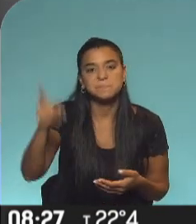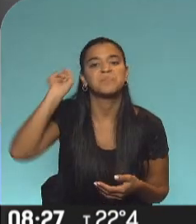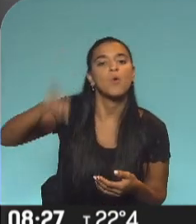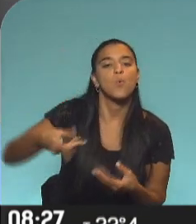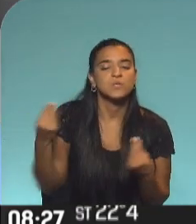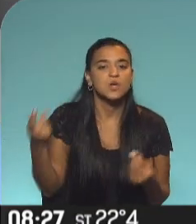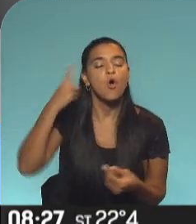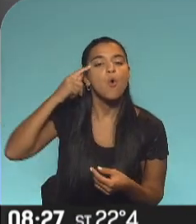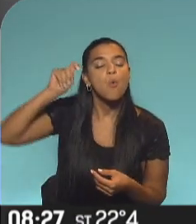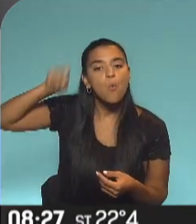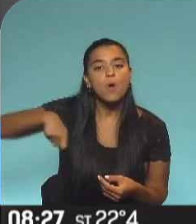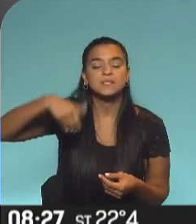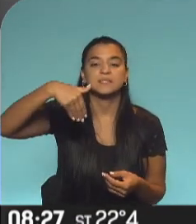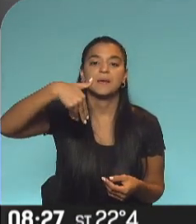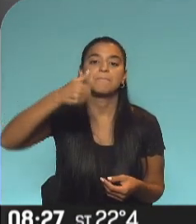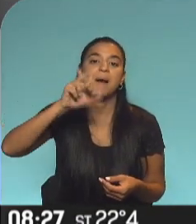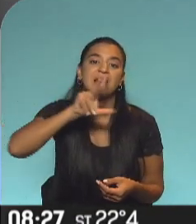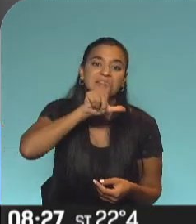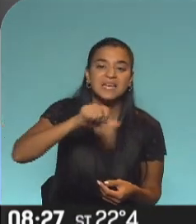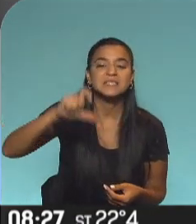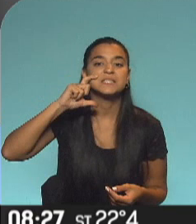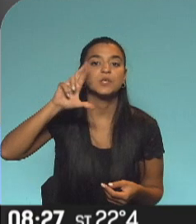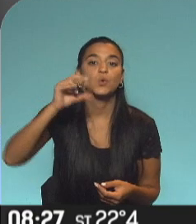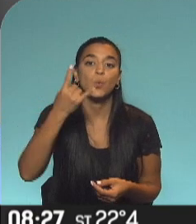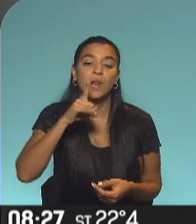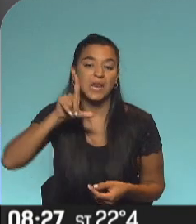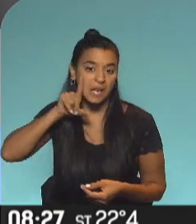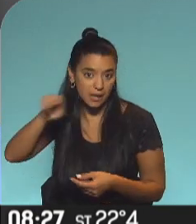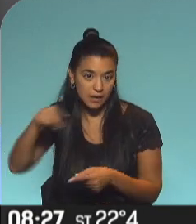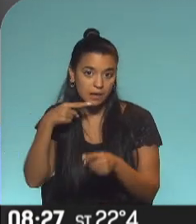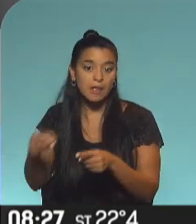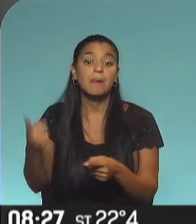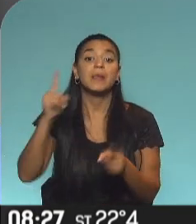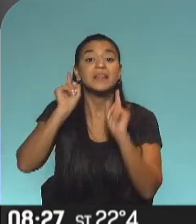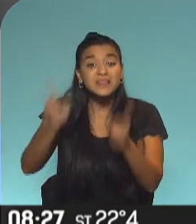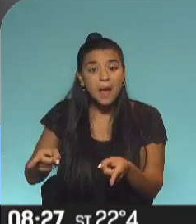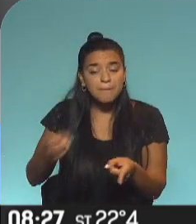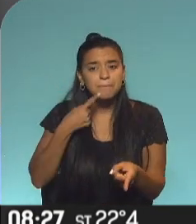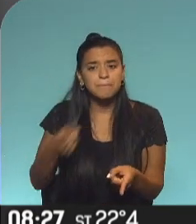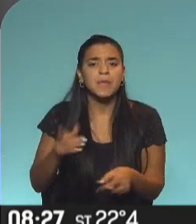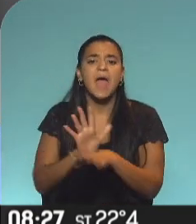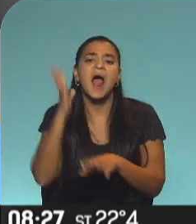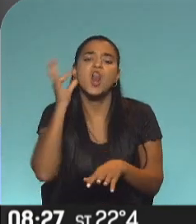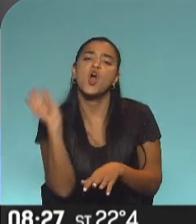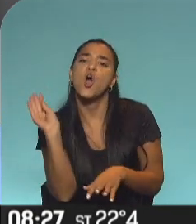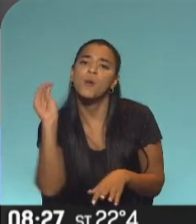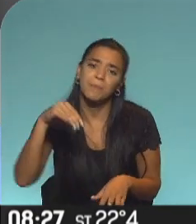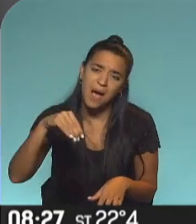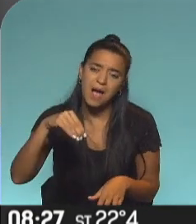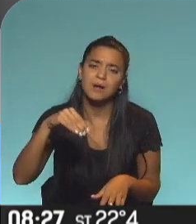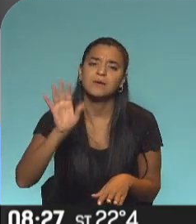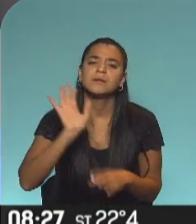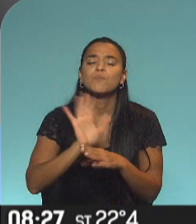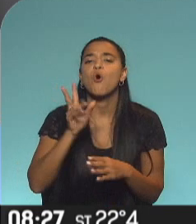recusación a la jueza Marta Ciruli, la jueza que entiende en la convocatoria, pero además con un upgrade, con